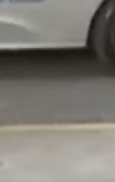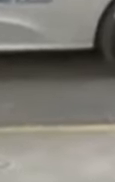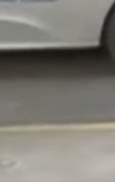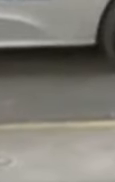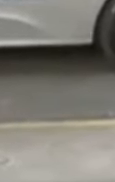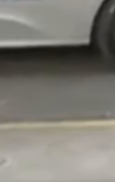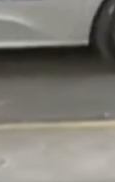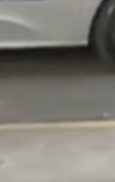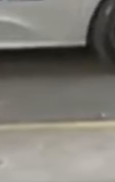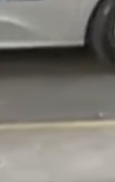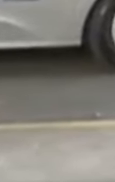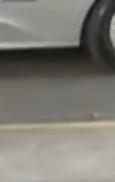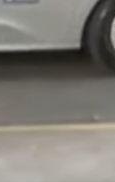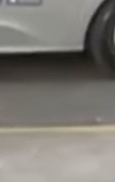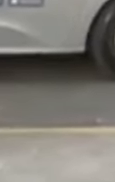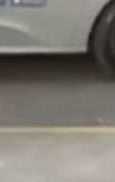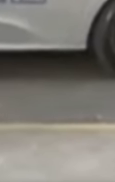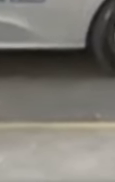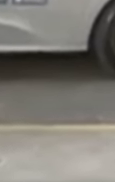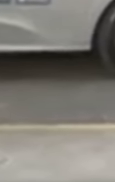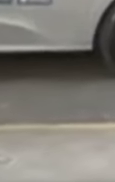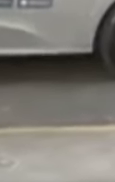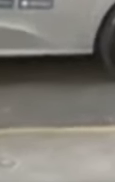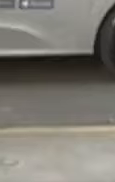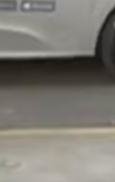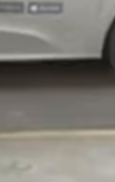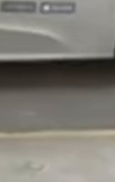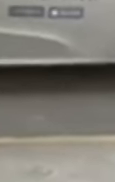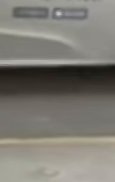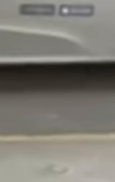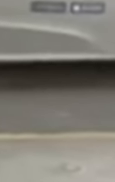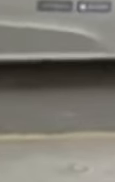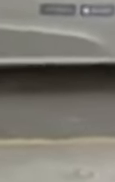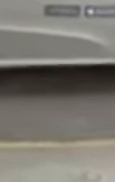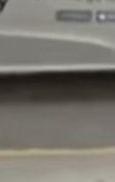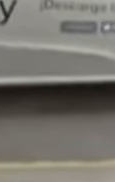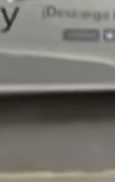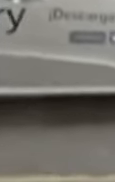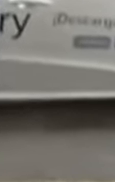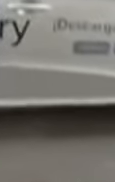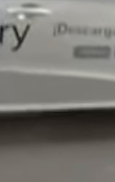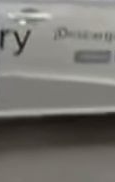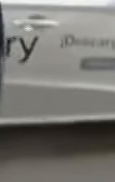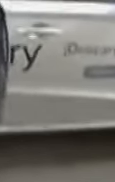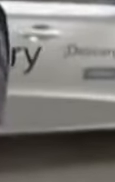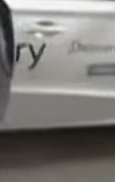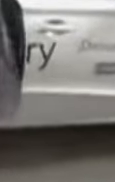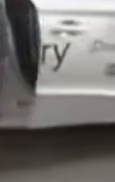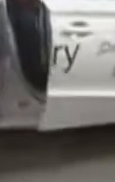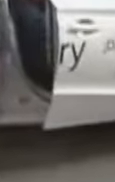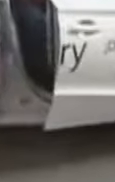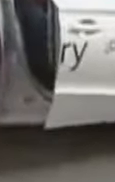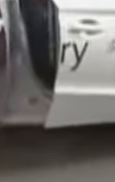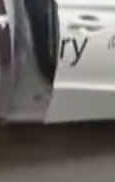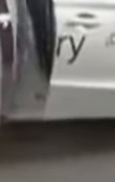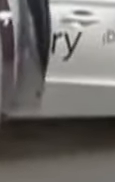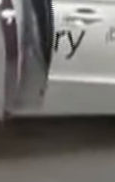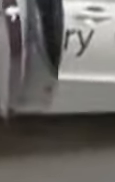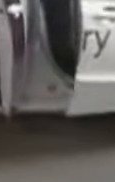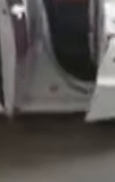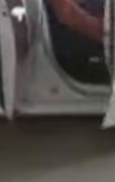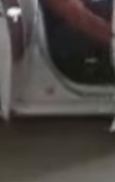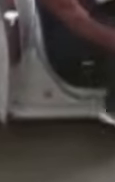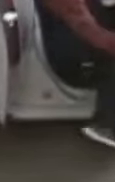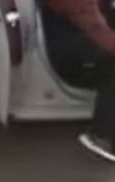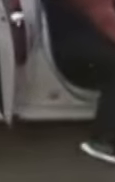En un automóvil del emprendimiento de Ryder y muy conocido acá en nuestro país. Allí lo vemos bajándose en